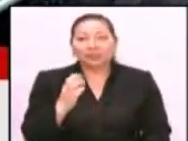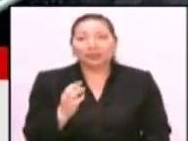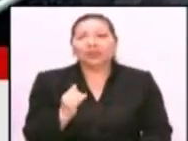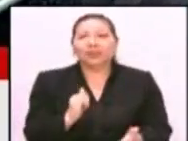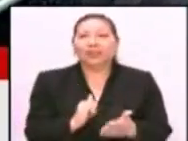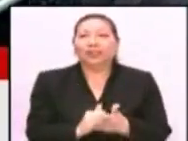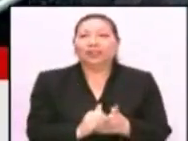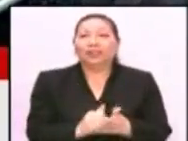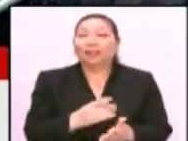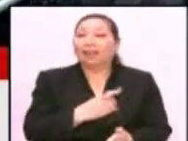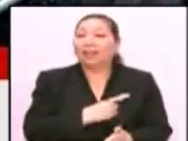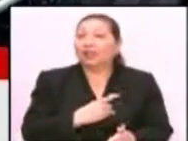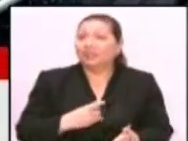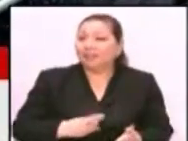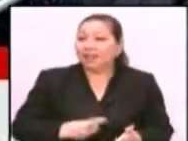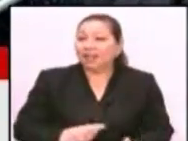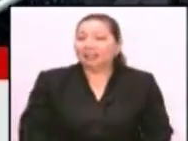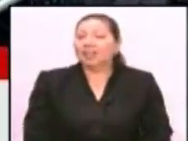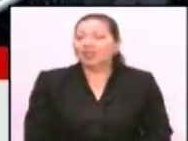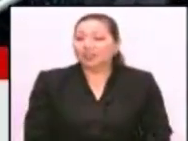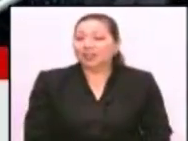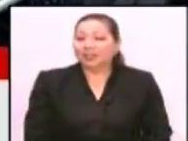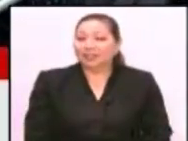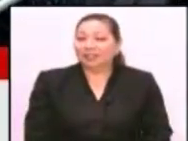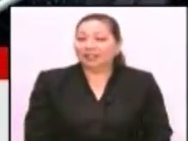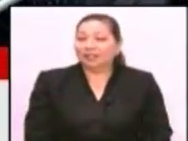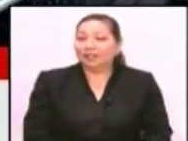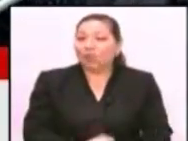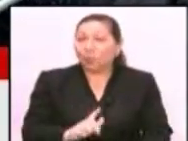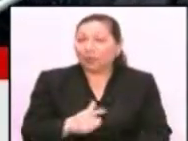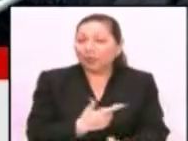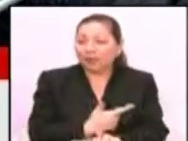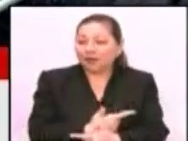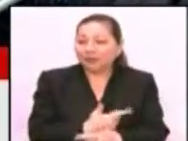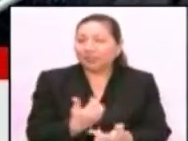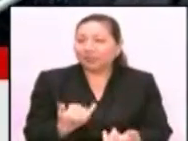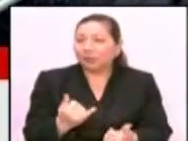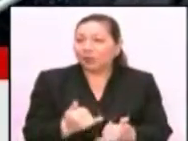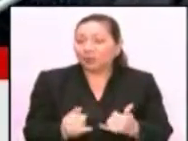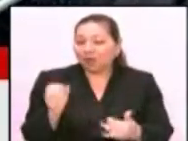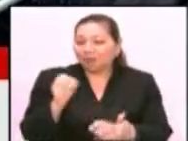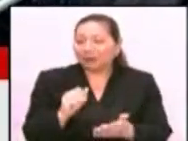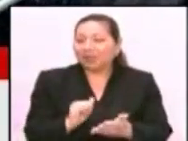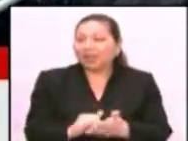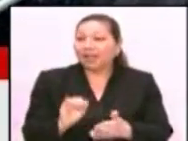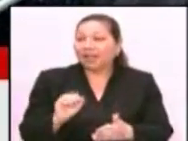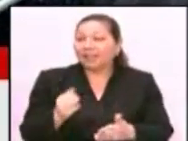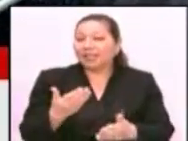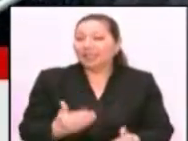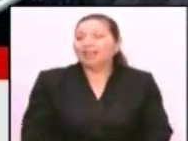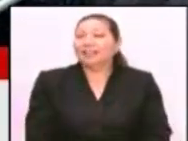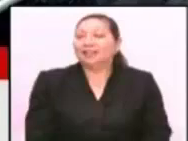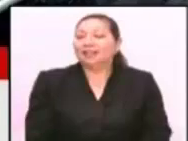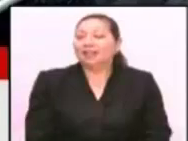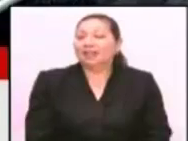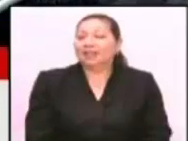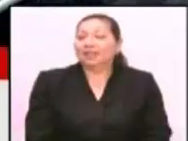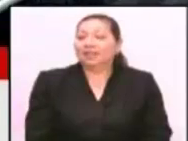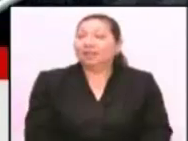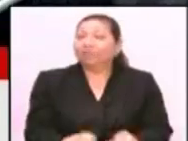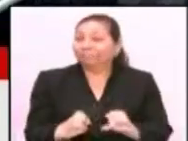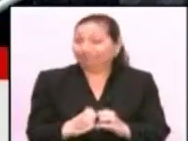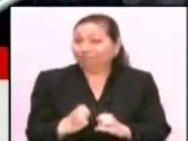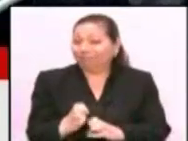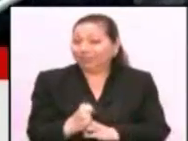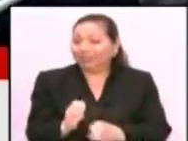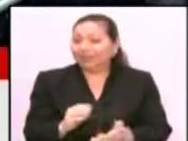que ahora con el director, sobre todo señor Vázquez en Lurigancho, esta última oportunidad que ha habido, los del equipo de